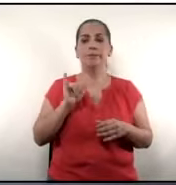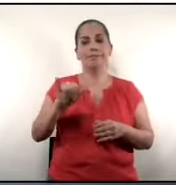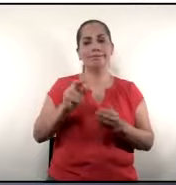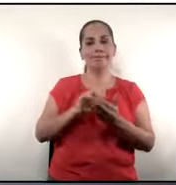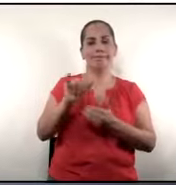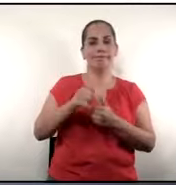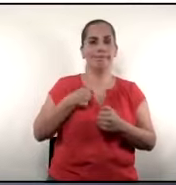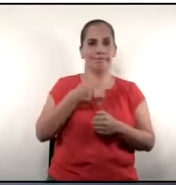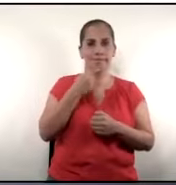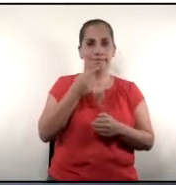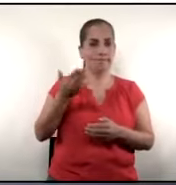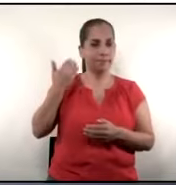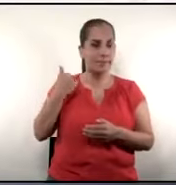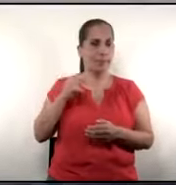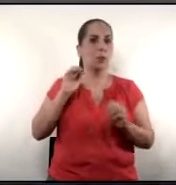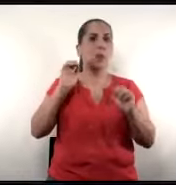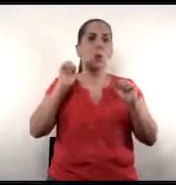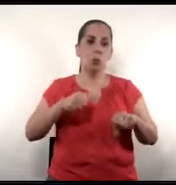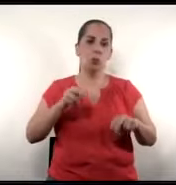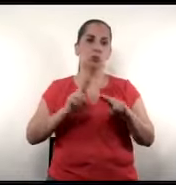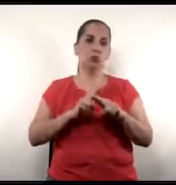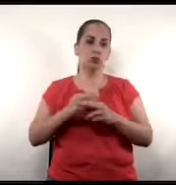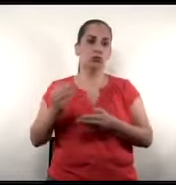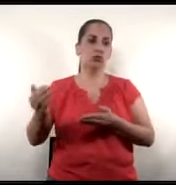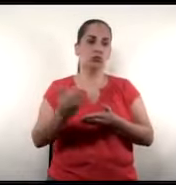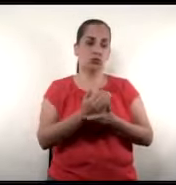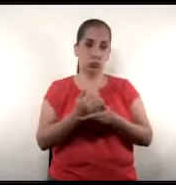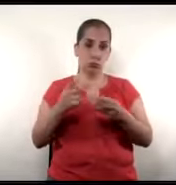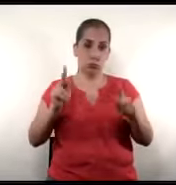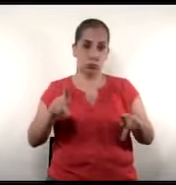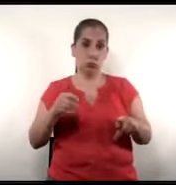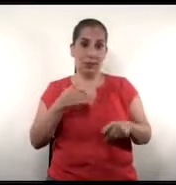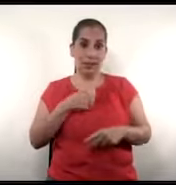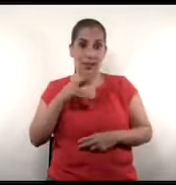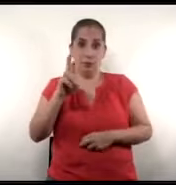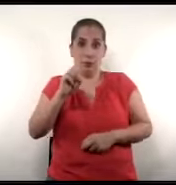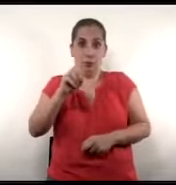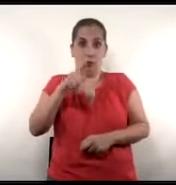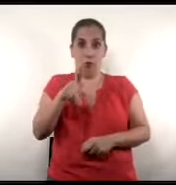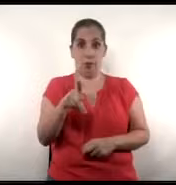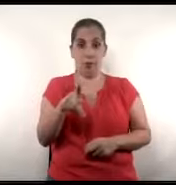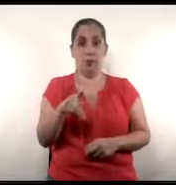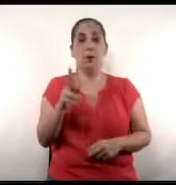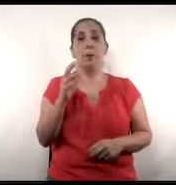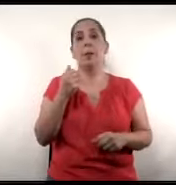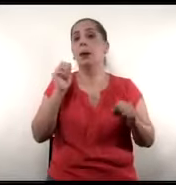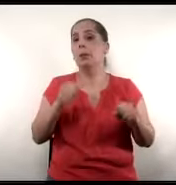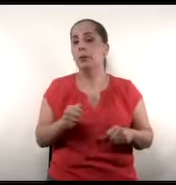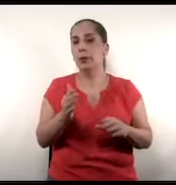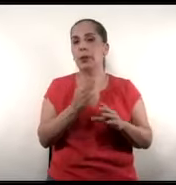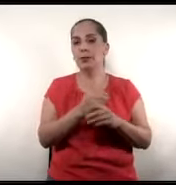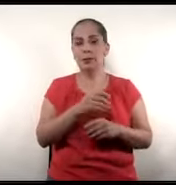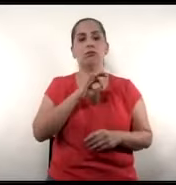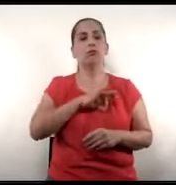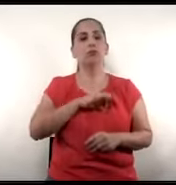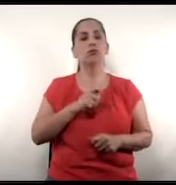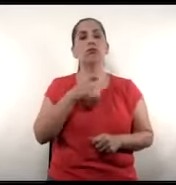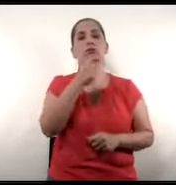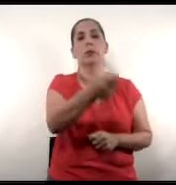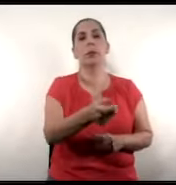anteriormente, el que permitiría utilizar los recursos que las personas tienen en el ROP para garantizar el pago de la prima,